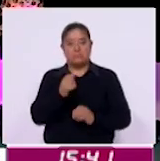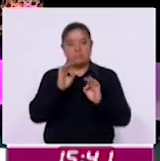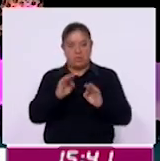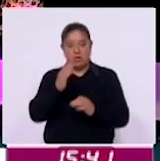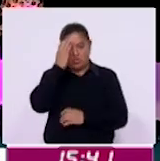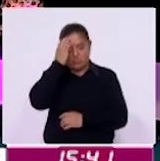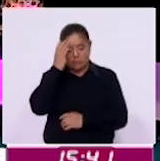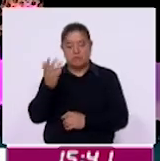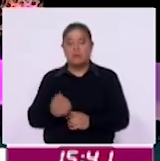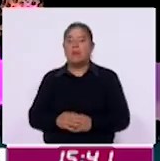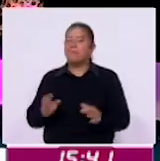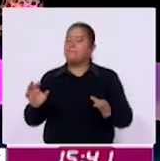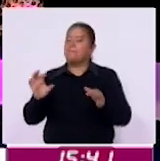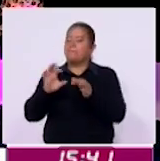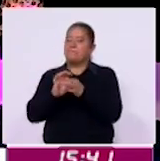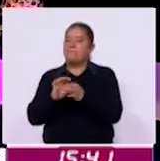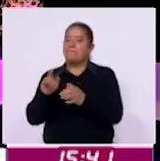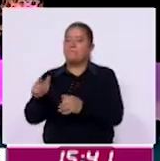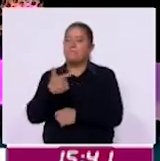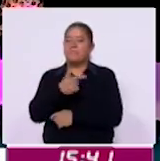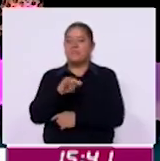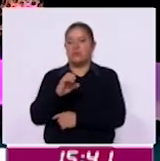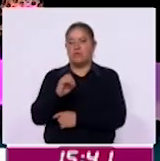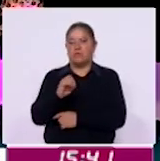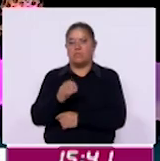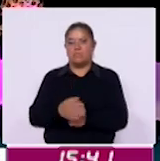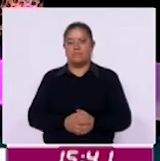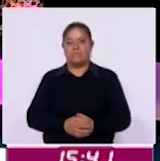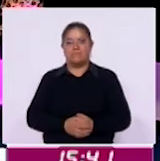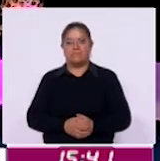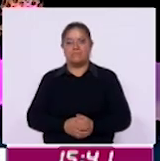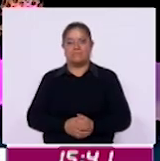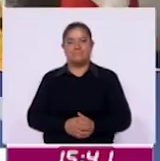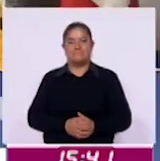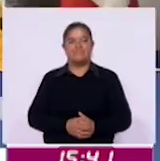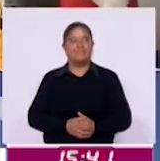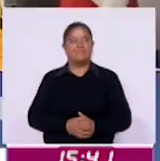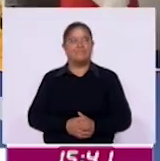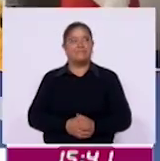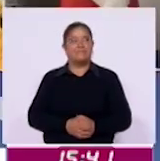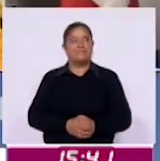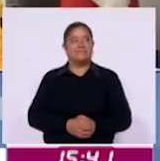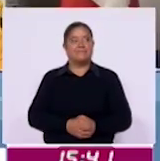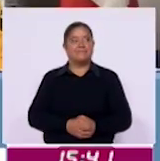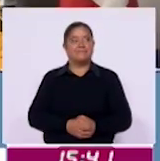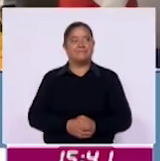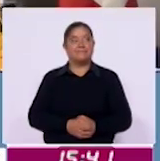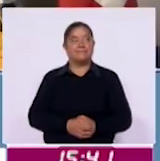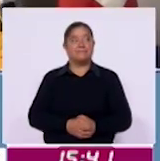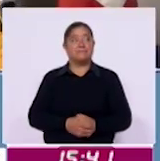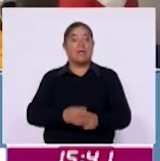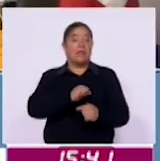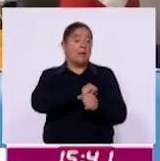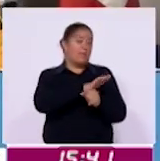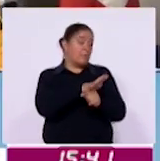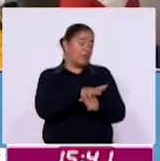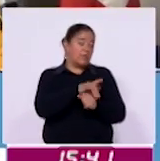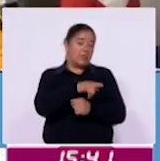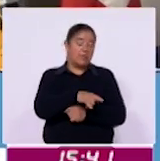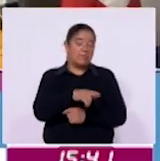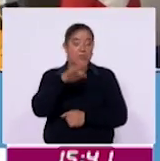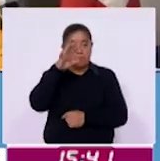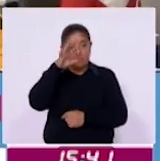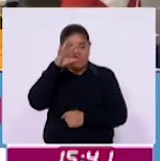mi compañero Giovanni Valdés, quien tiene información al respecto. Adelante. La pandemia por